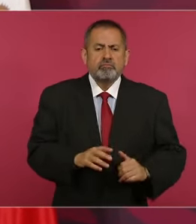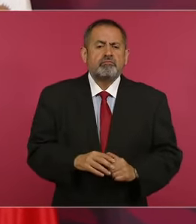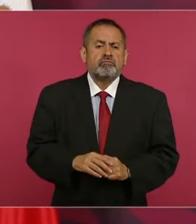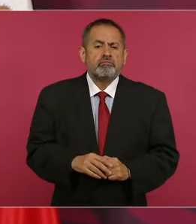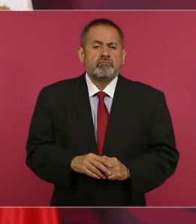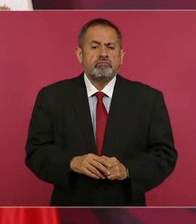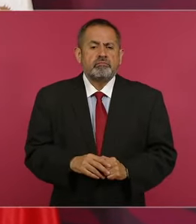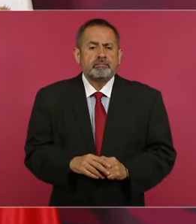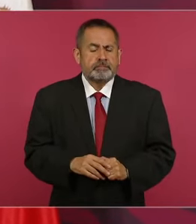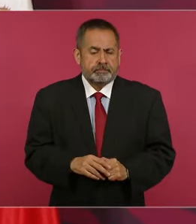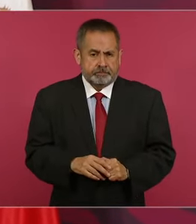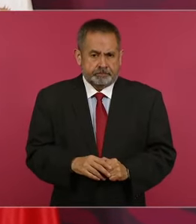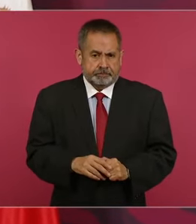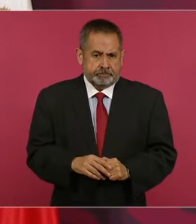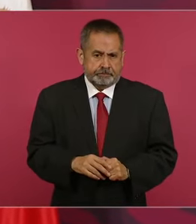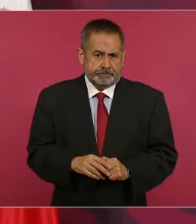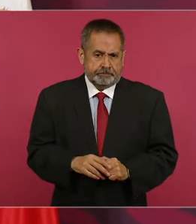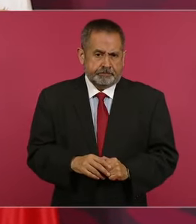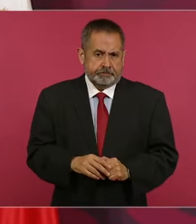están